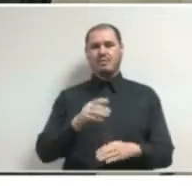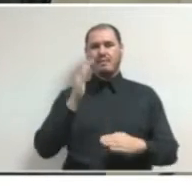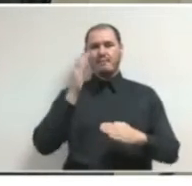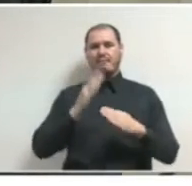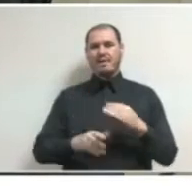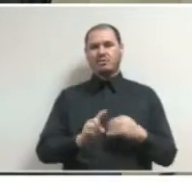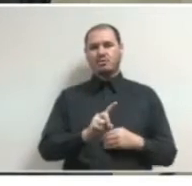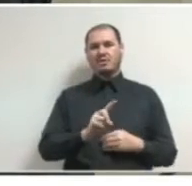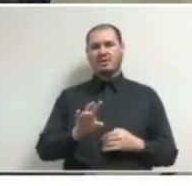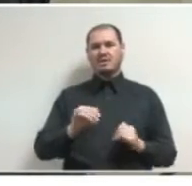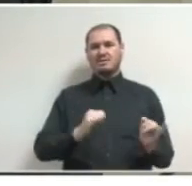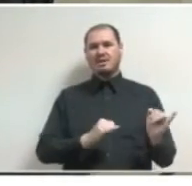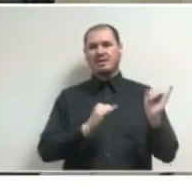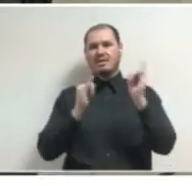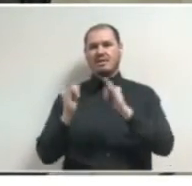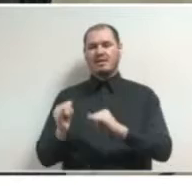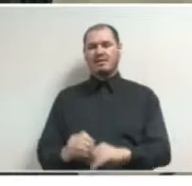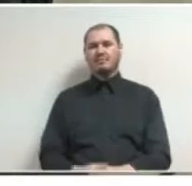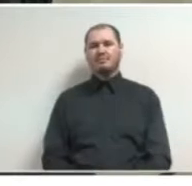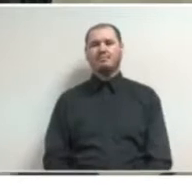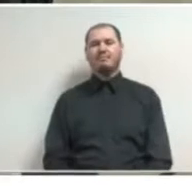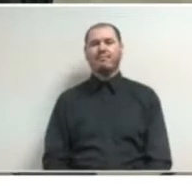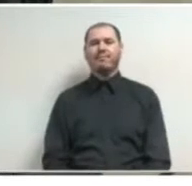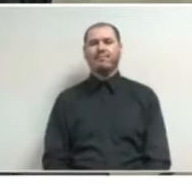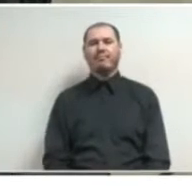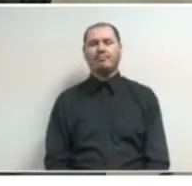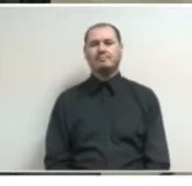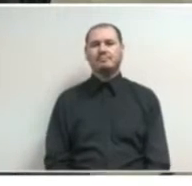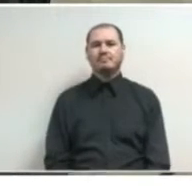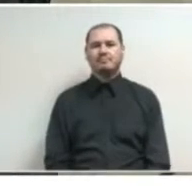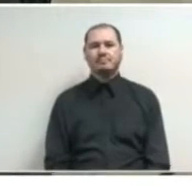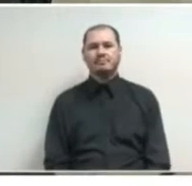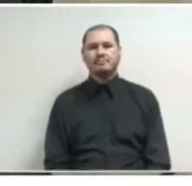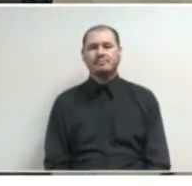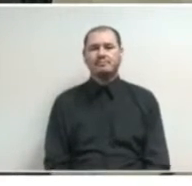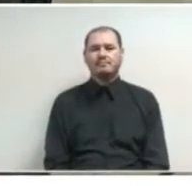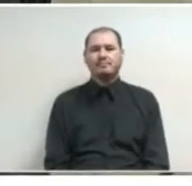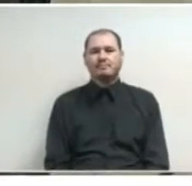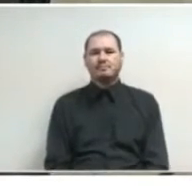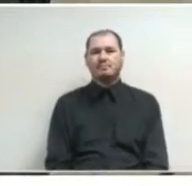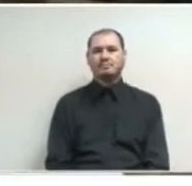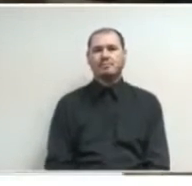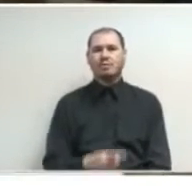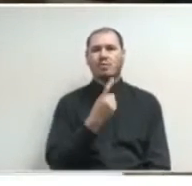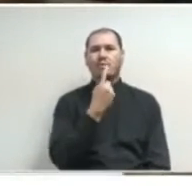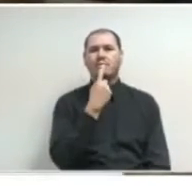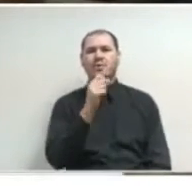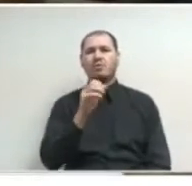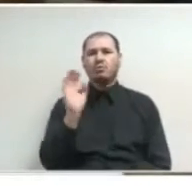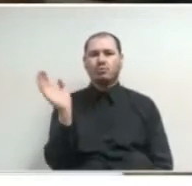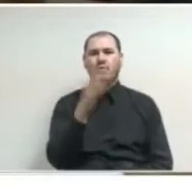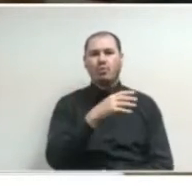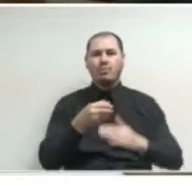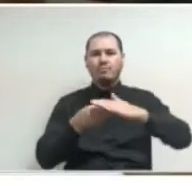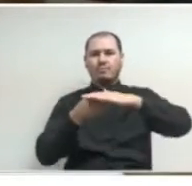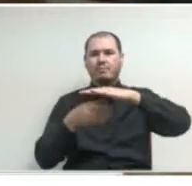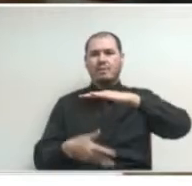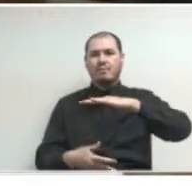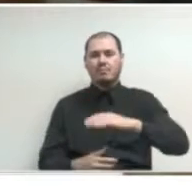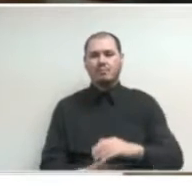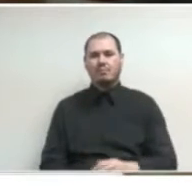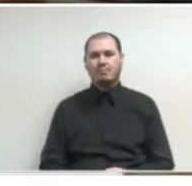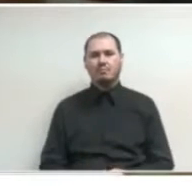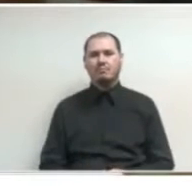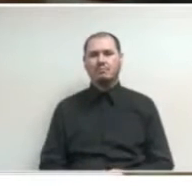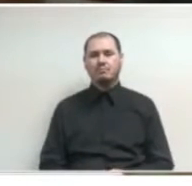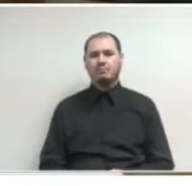Monja, Guaysacoa, con Marandú, Jae, o Yerule Vagina. Artículo 192, Constitución, Veje y Jaisa. Opita Pende Pope, Maimabe